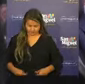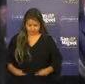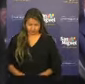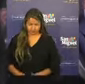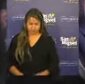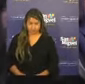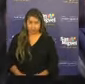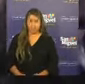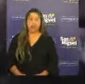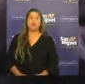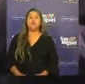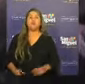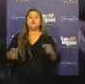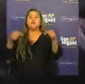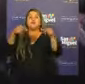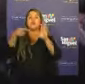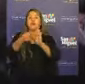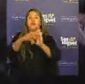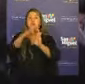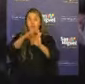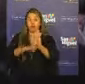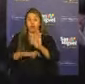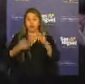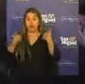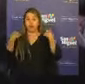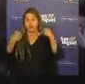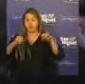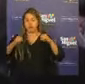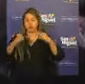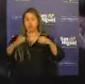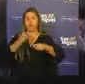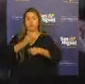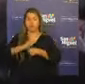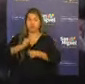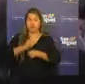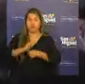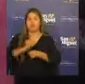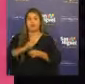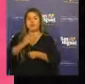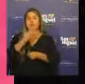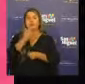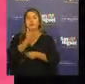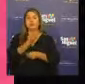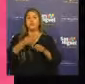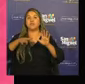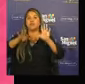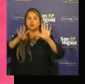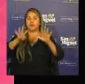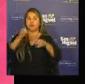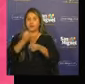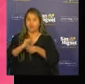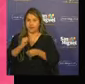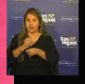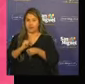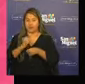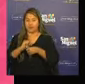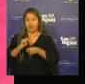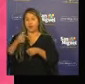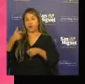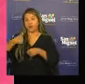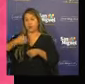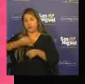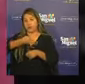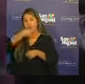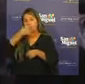Aquí está los programas deportivos, bueno, los talleres deportivos también, son 89 los talleres de los que les estaba hablando.